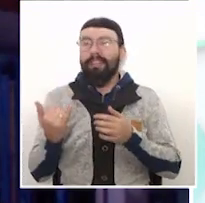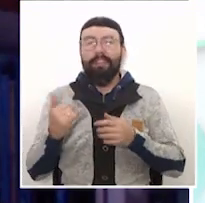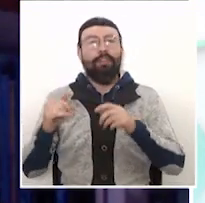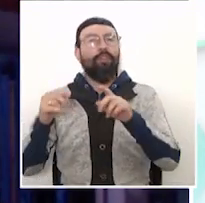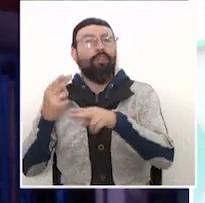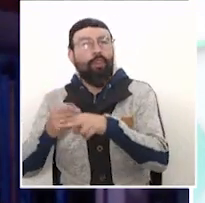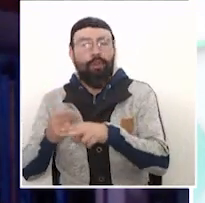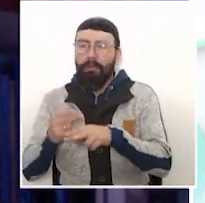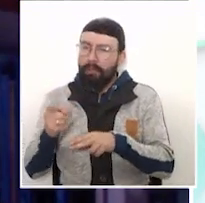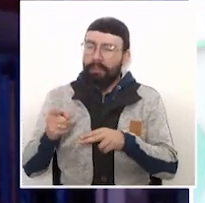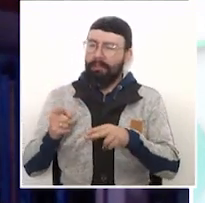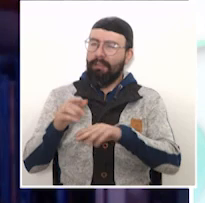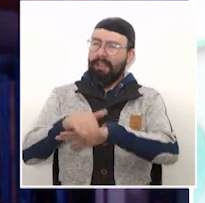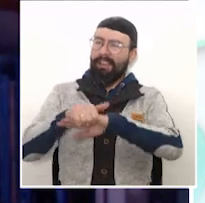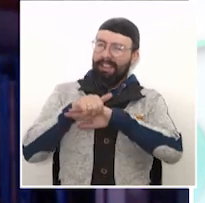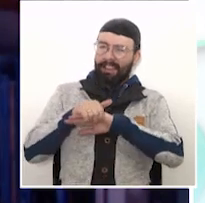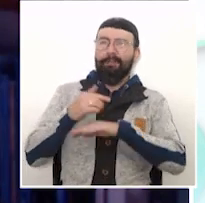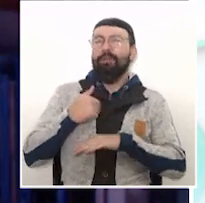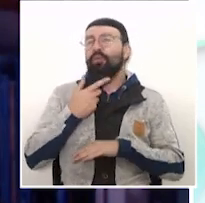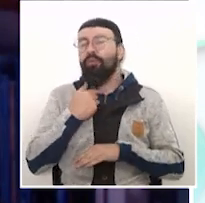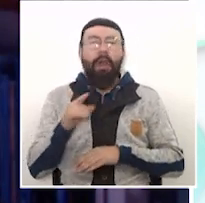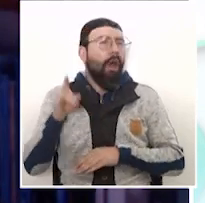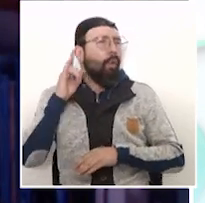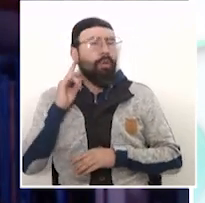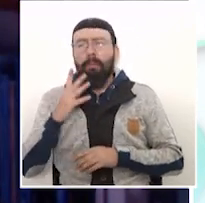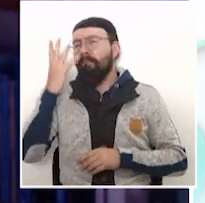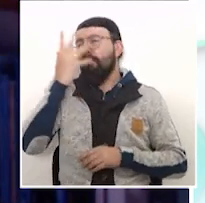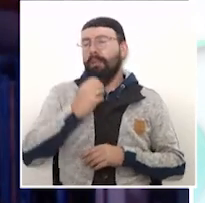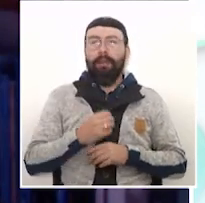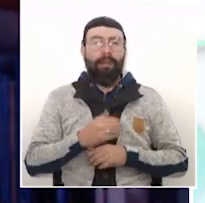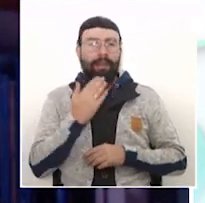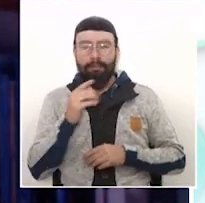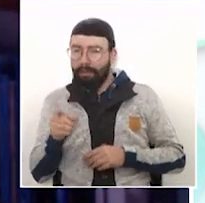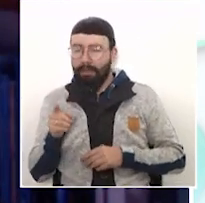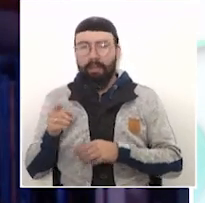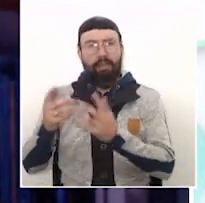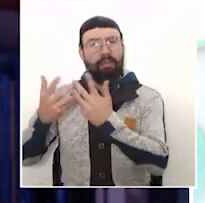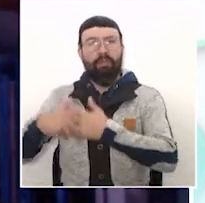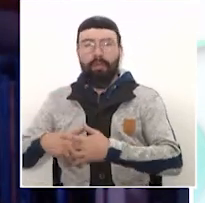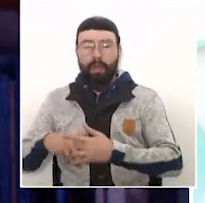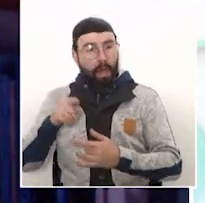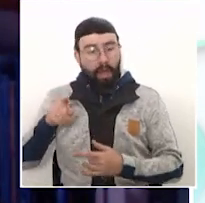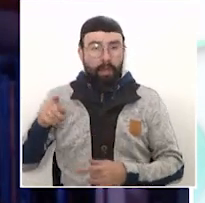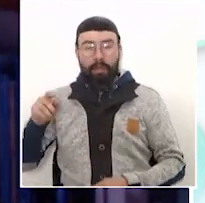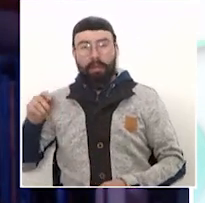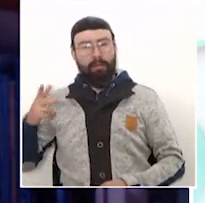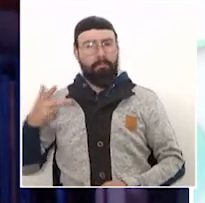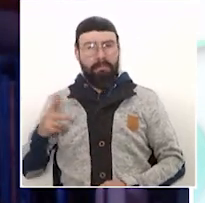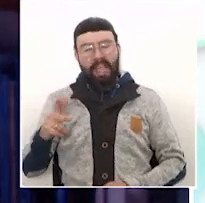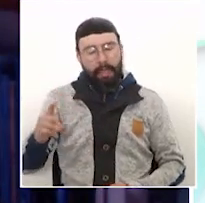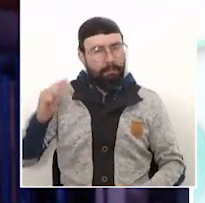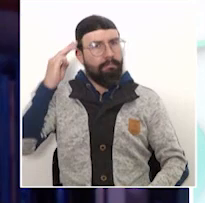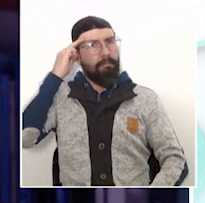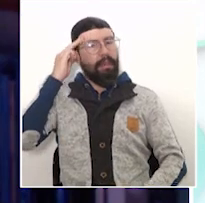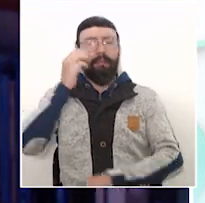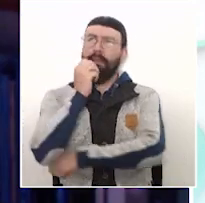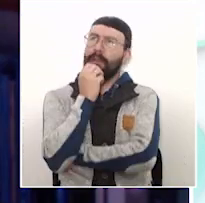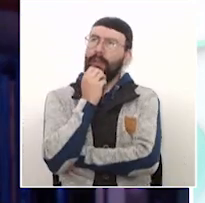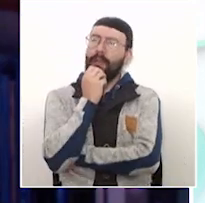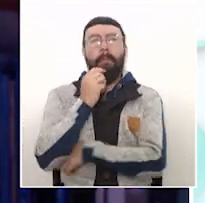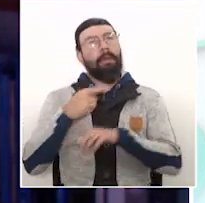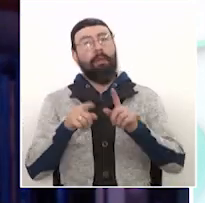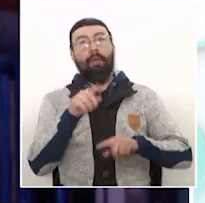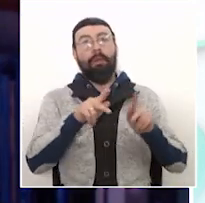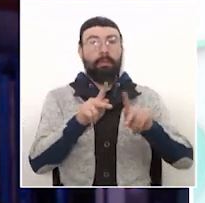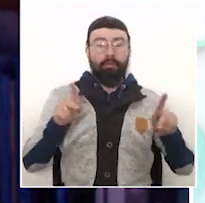para que sea más sonoro, porque poner una agencia de viajes que diga viajes de la mente suena bien. Suena mejor, pues, para mucha